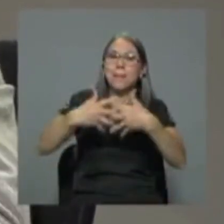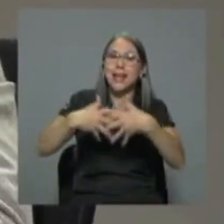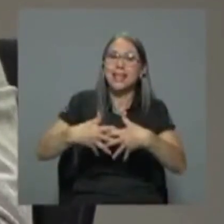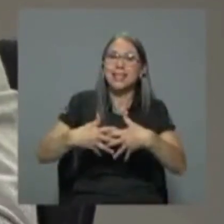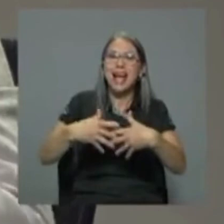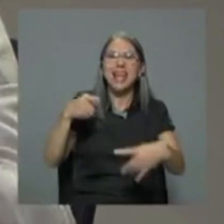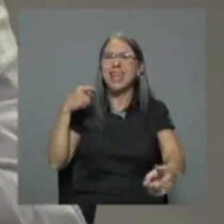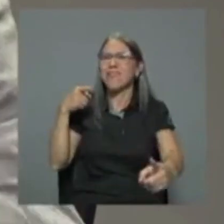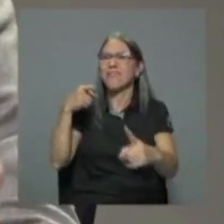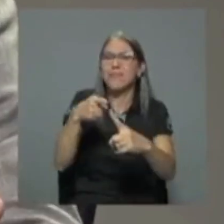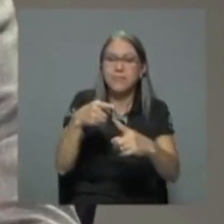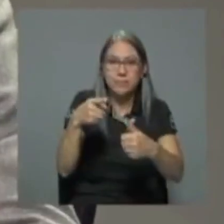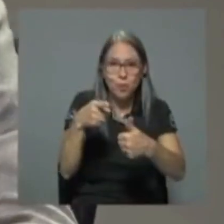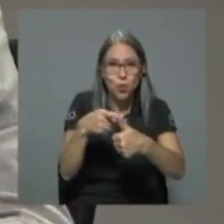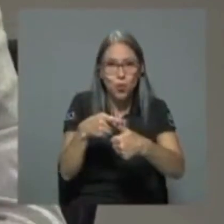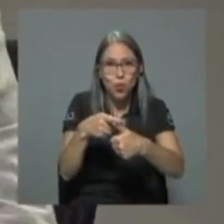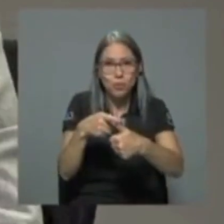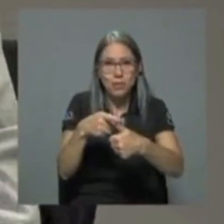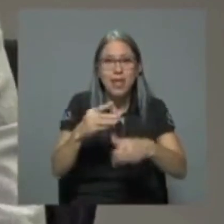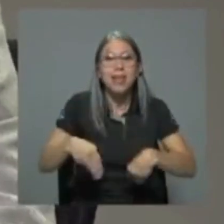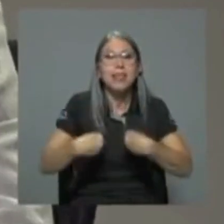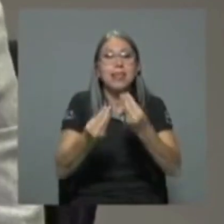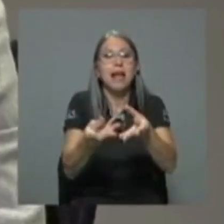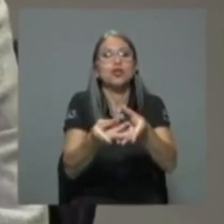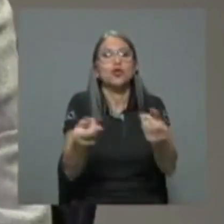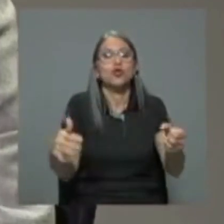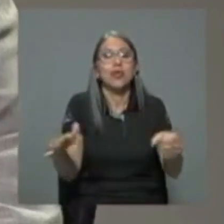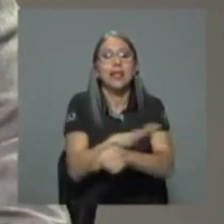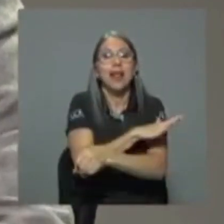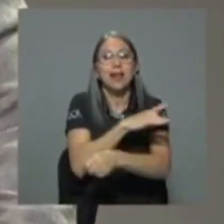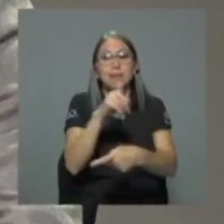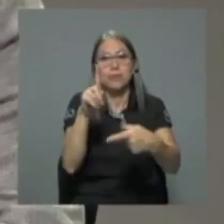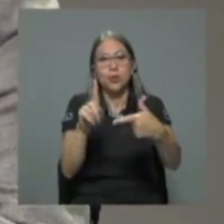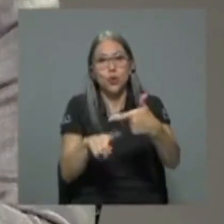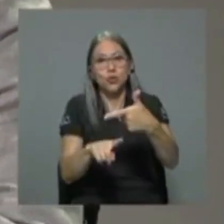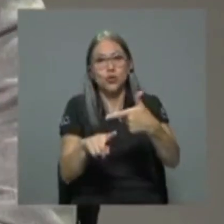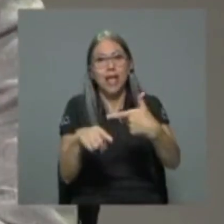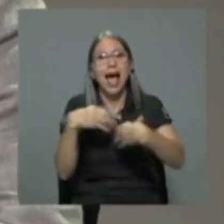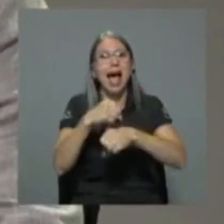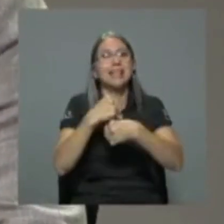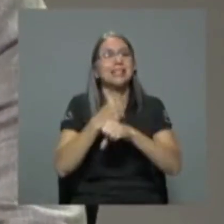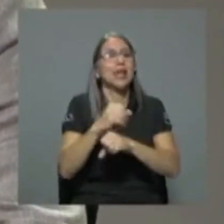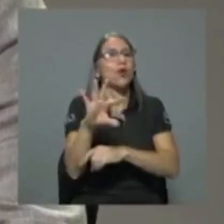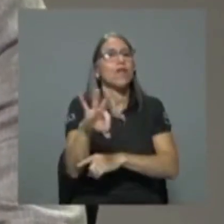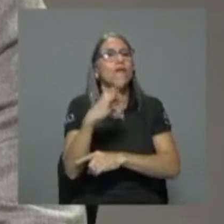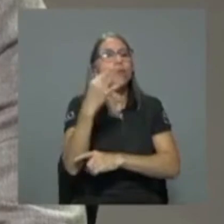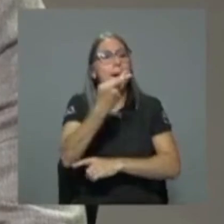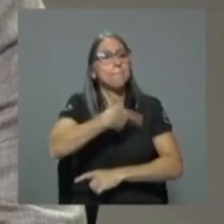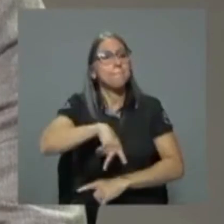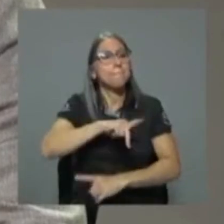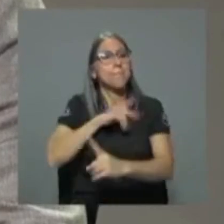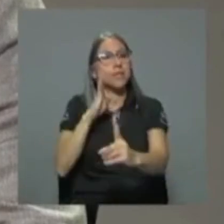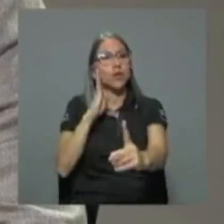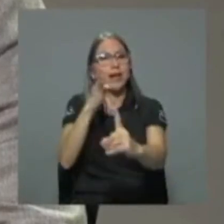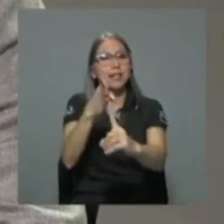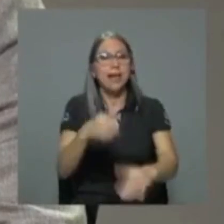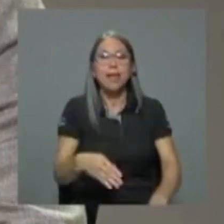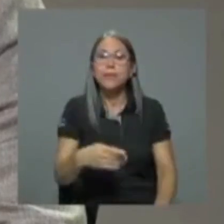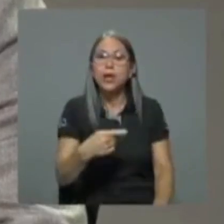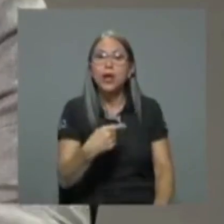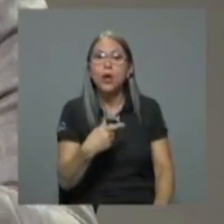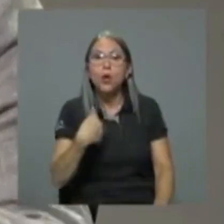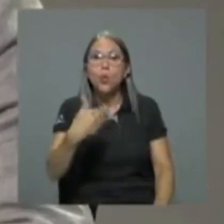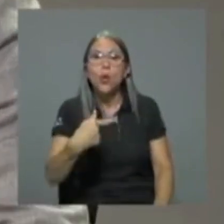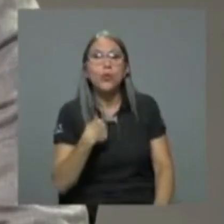uno, integralmente dar una solución, y dos, hacerlo muy personalizada. Cuando uno habla